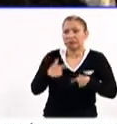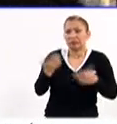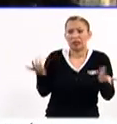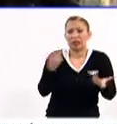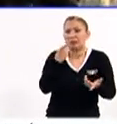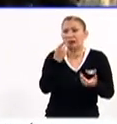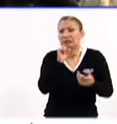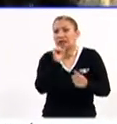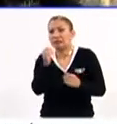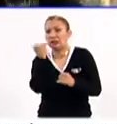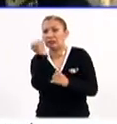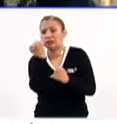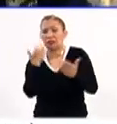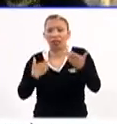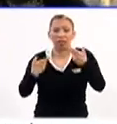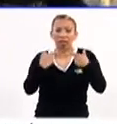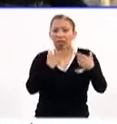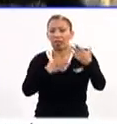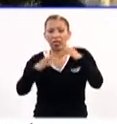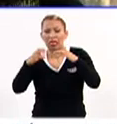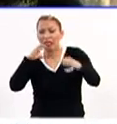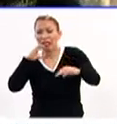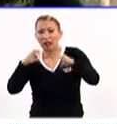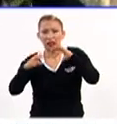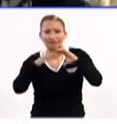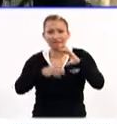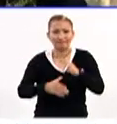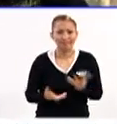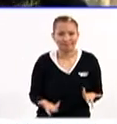podía hablar con nadie en mi idioma. Y la manera en que yo